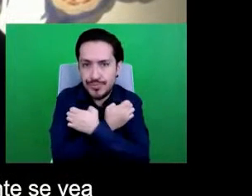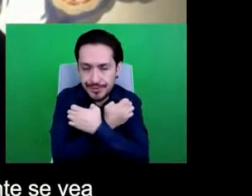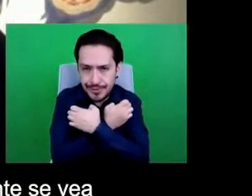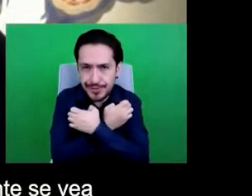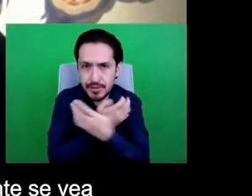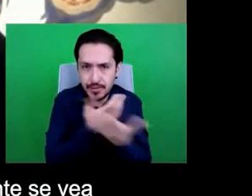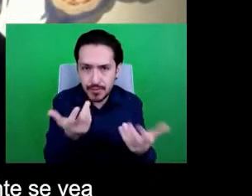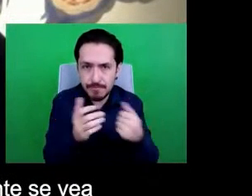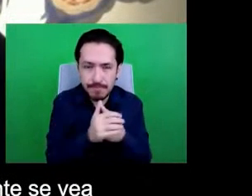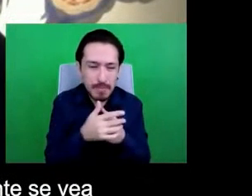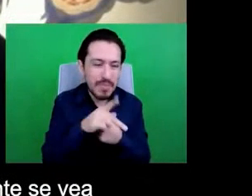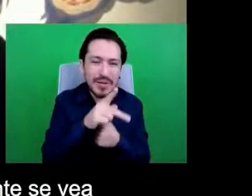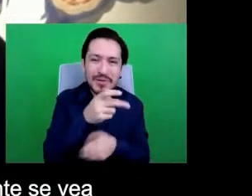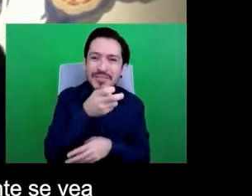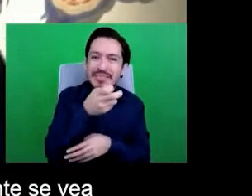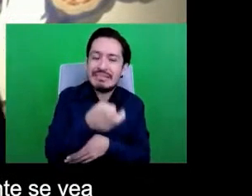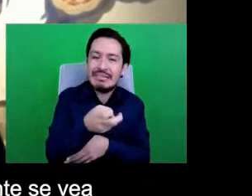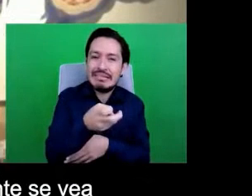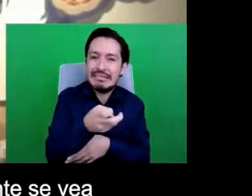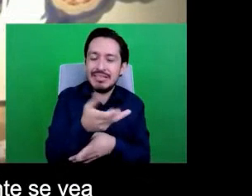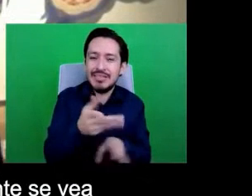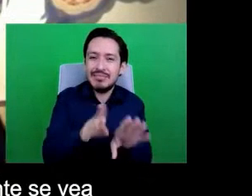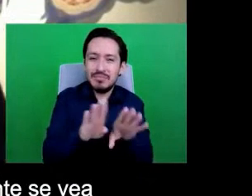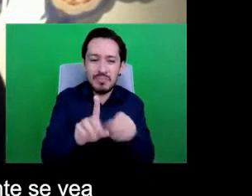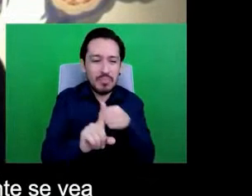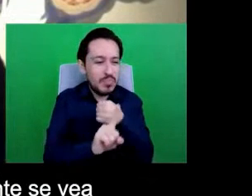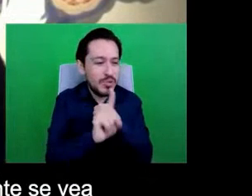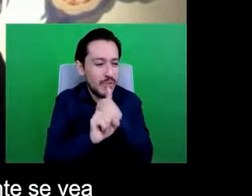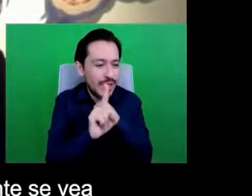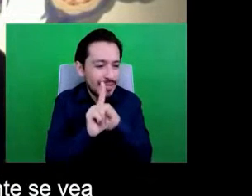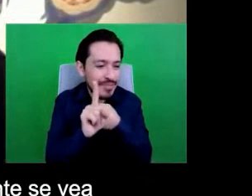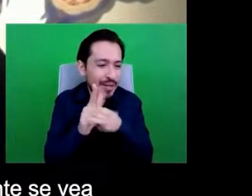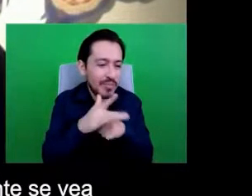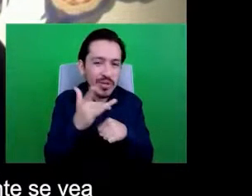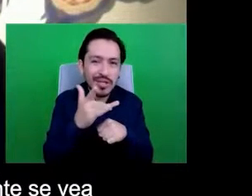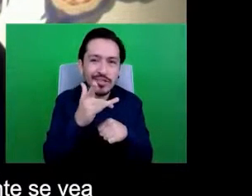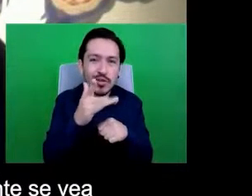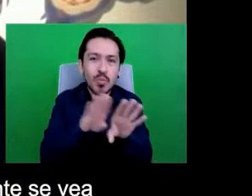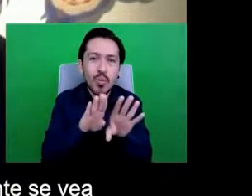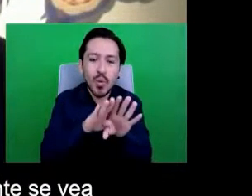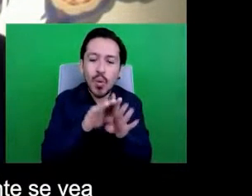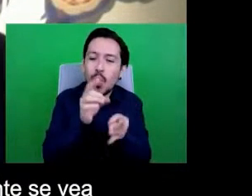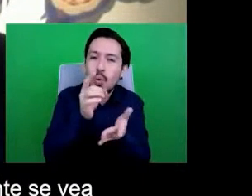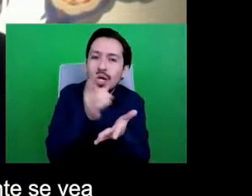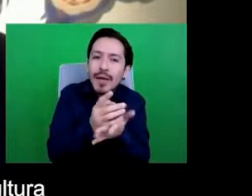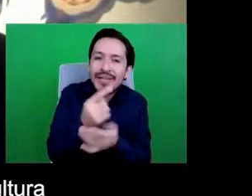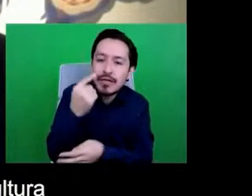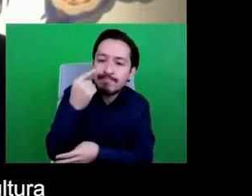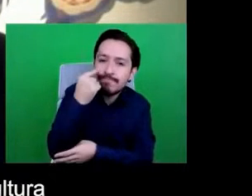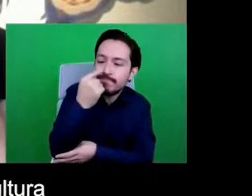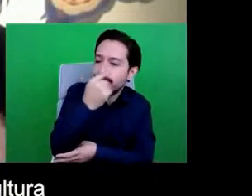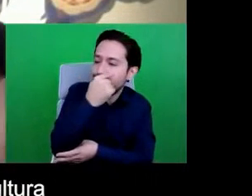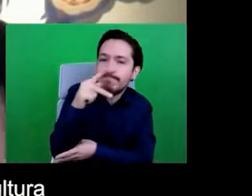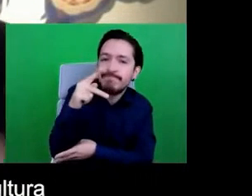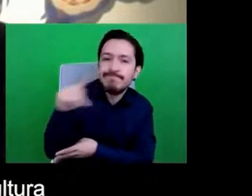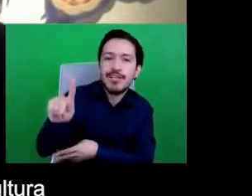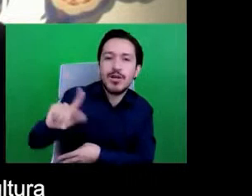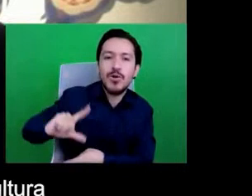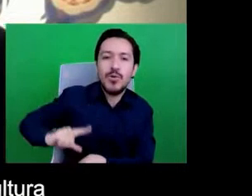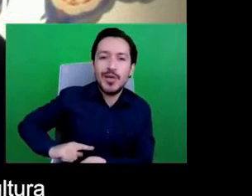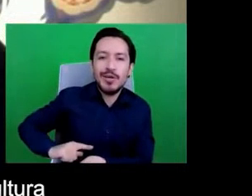es bastante limitante porque puede ser que solamente se vea la visión de lo que el gobierno considera importante.